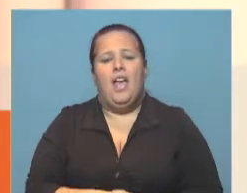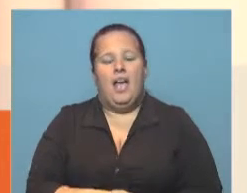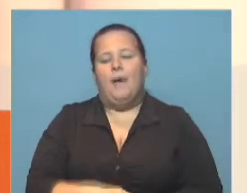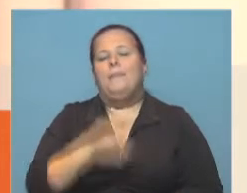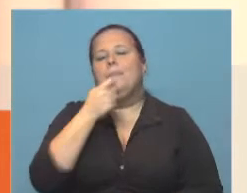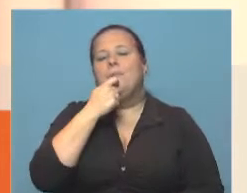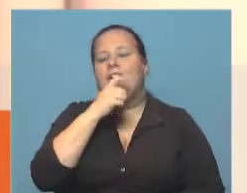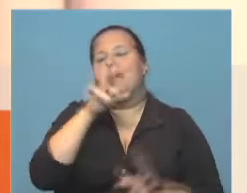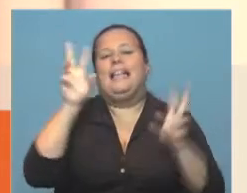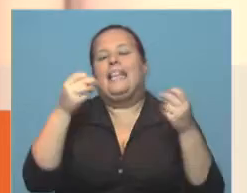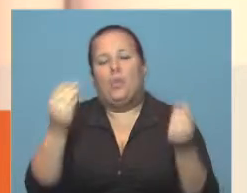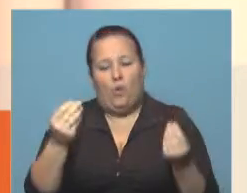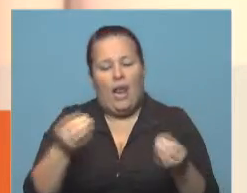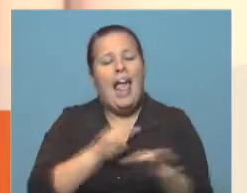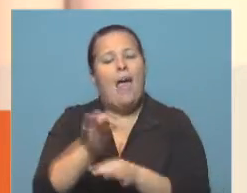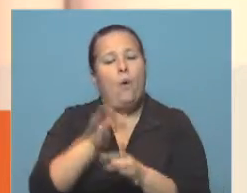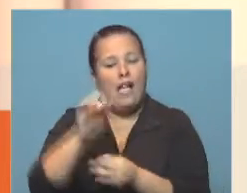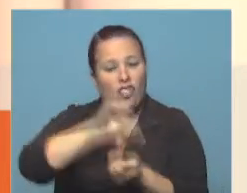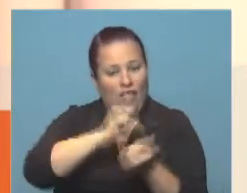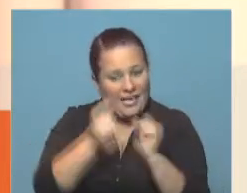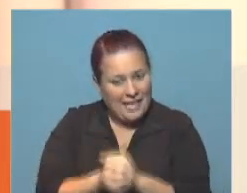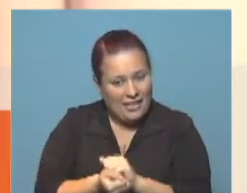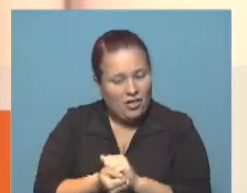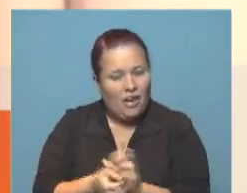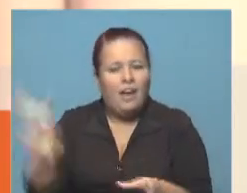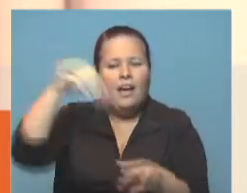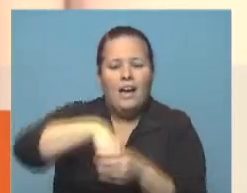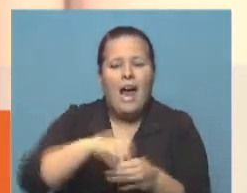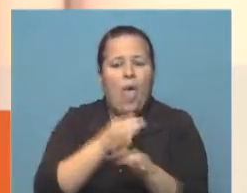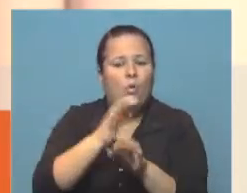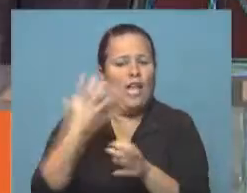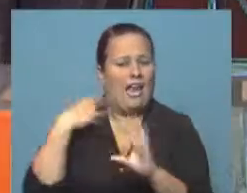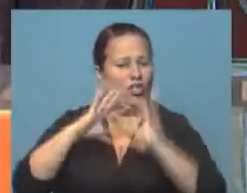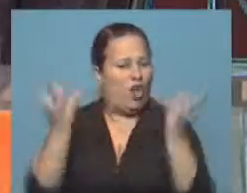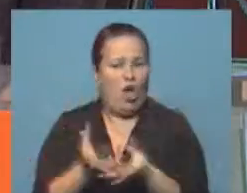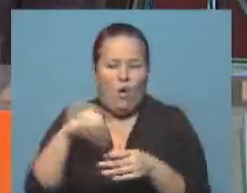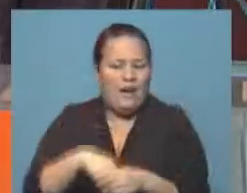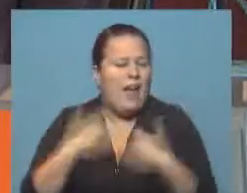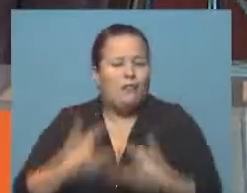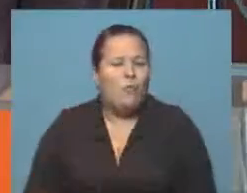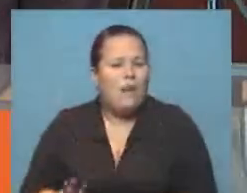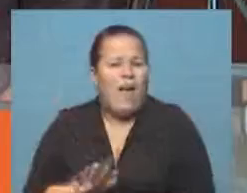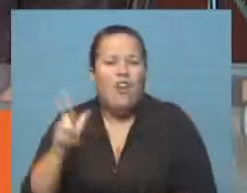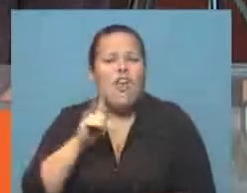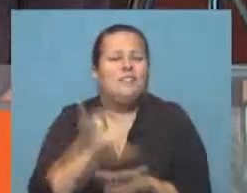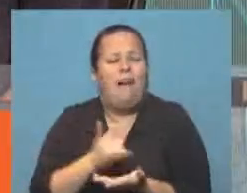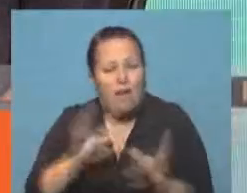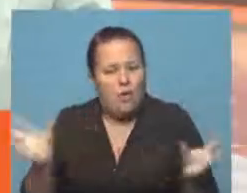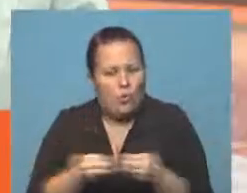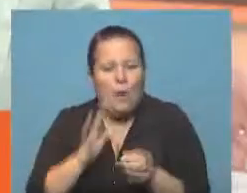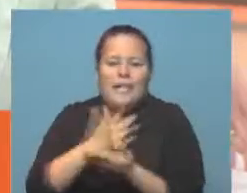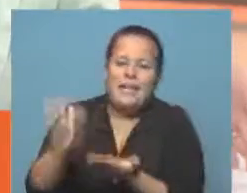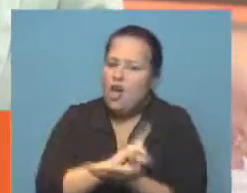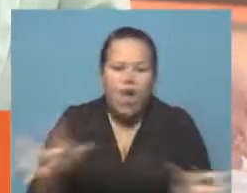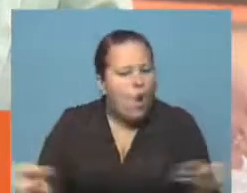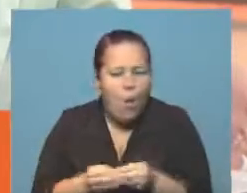para ponerle un título, la educación sexual forma parte de la educación general. Claro, Sí. parte de la Ni vida. más ni menos. Ni hablar. Basta de separar,